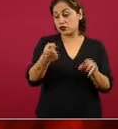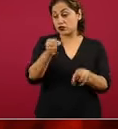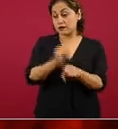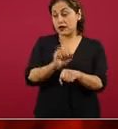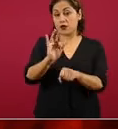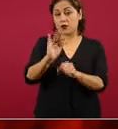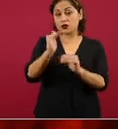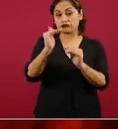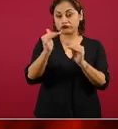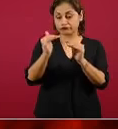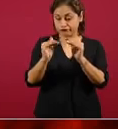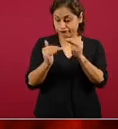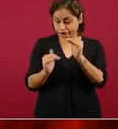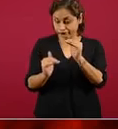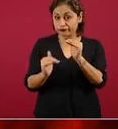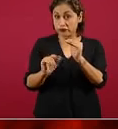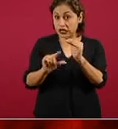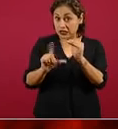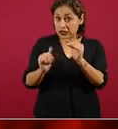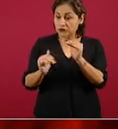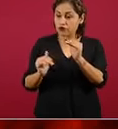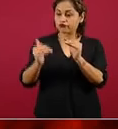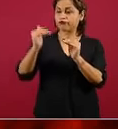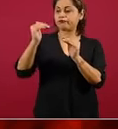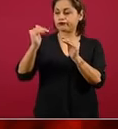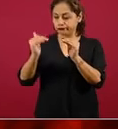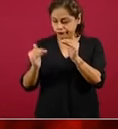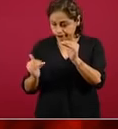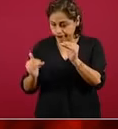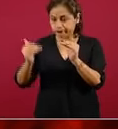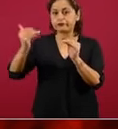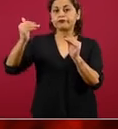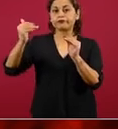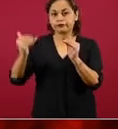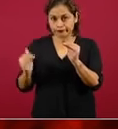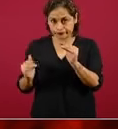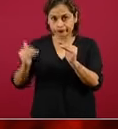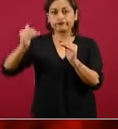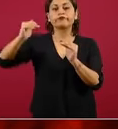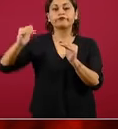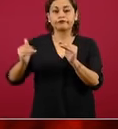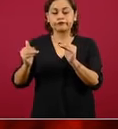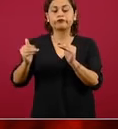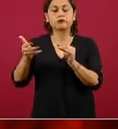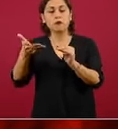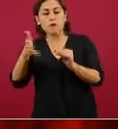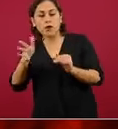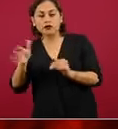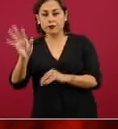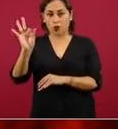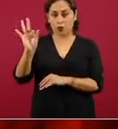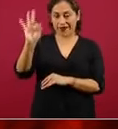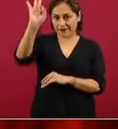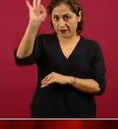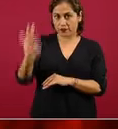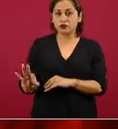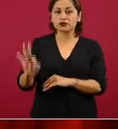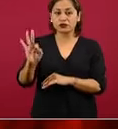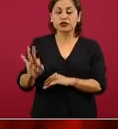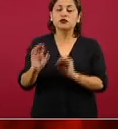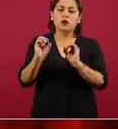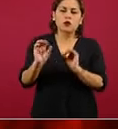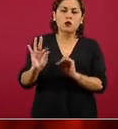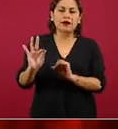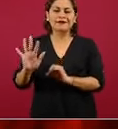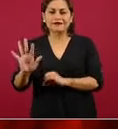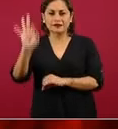a partir de ahí ha estado un poco subiendo y bajando cerca del nivel de 40% o